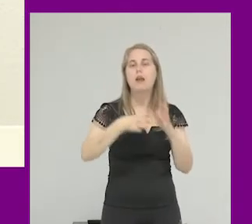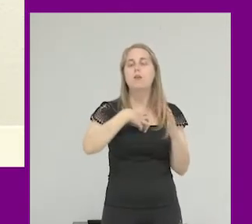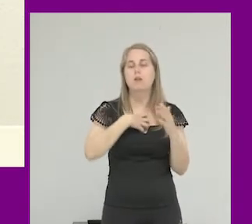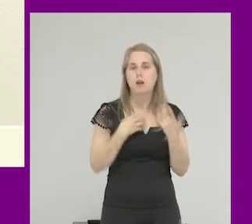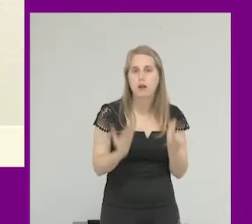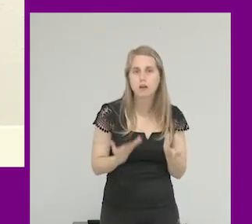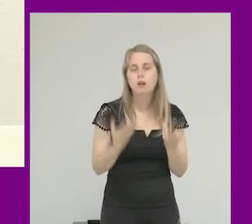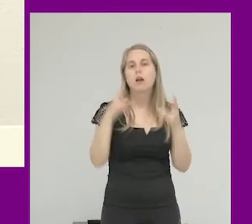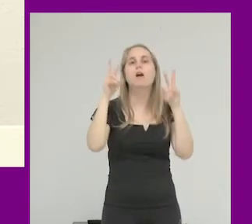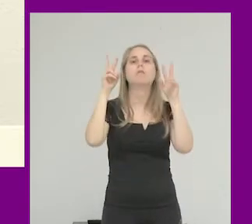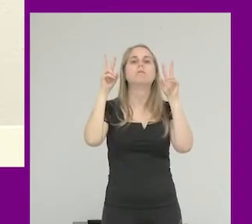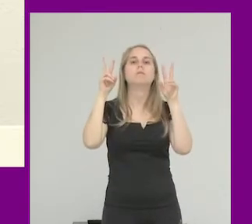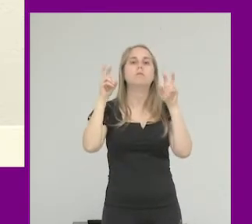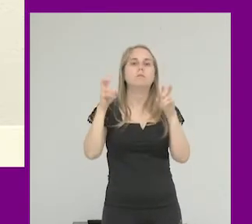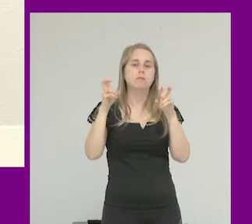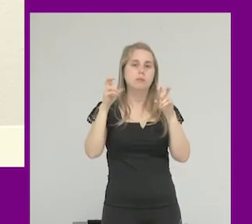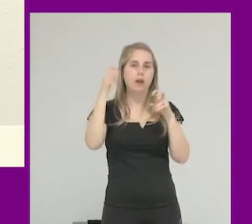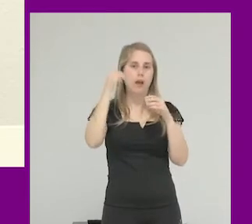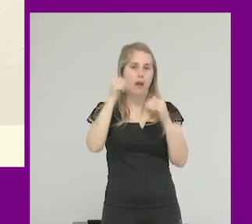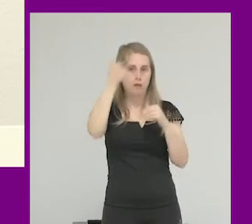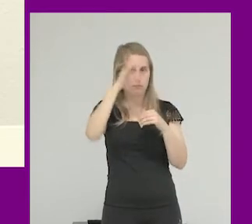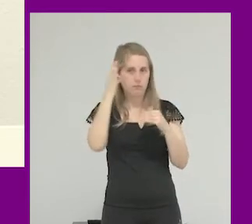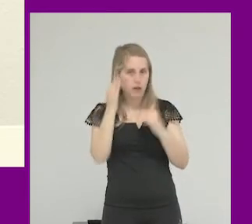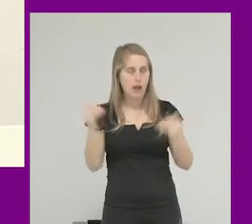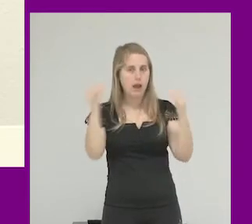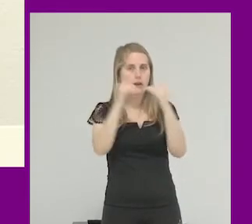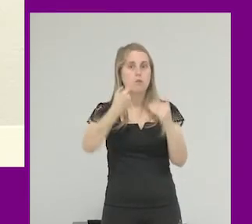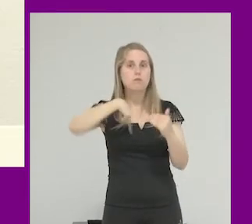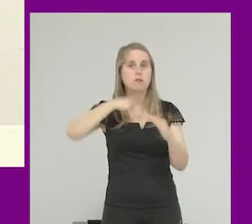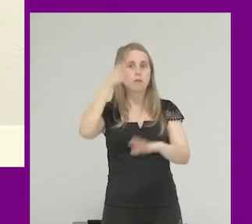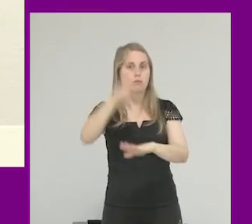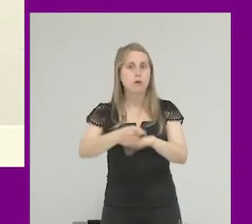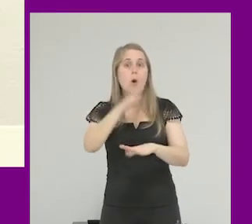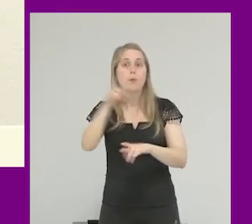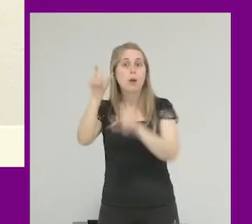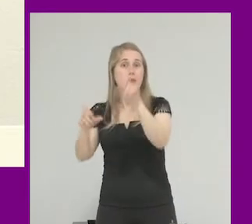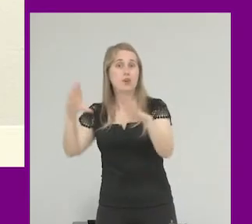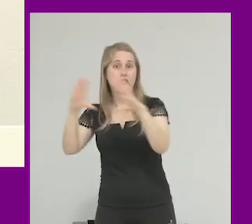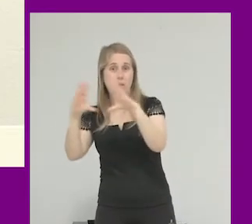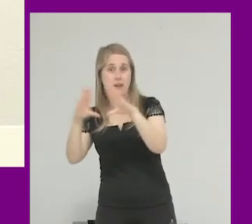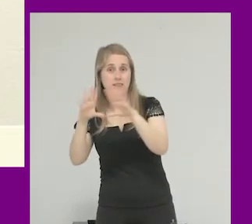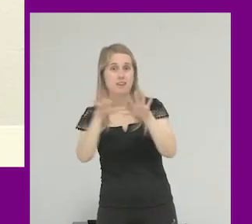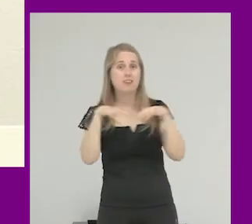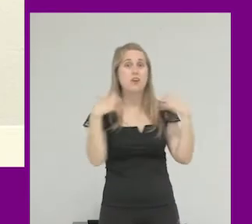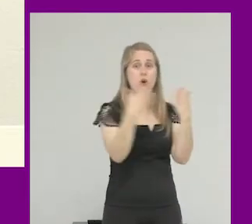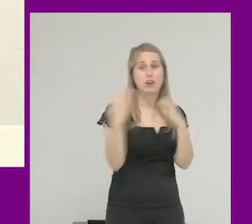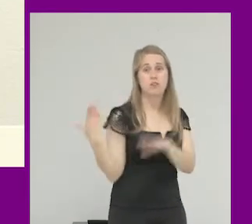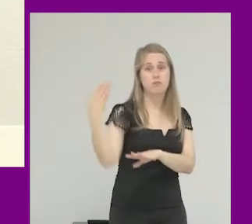incorporó esta obligatoriedad porque fueron feministas al Congreso